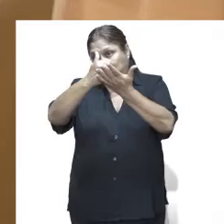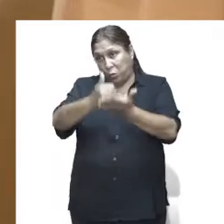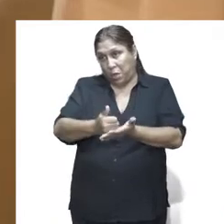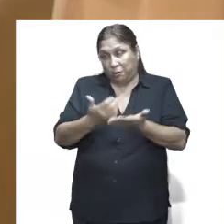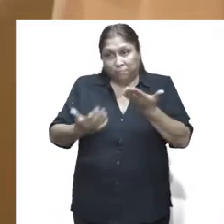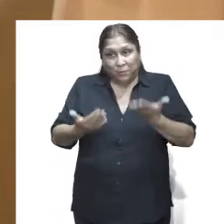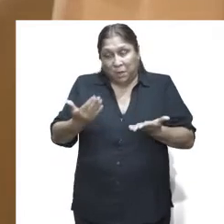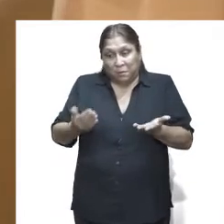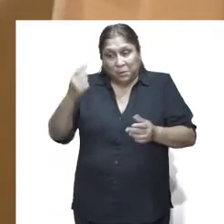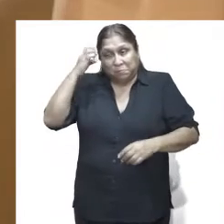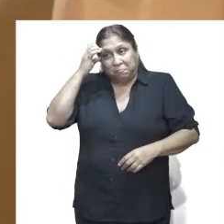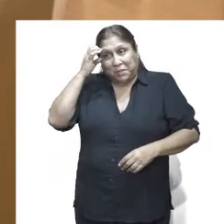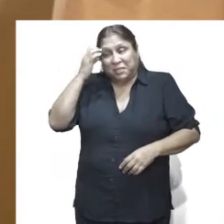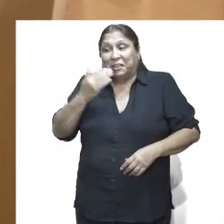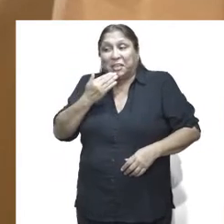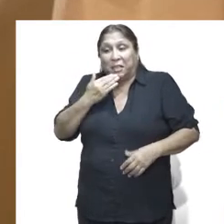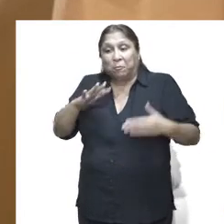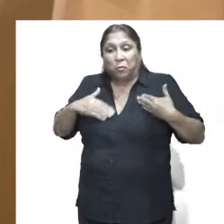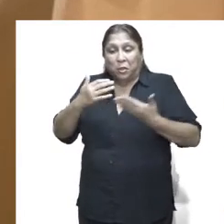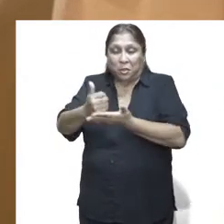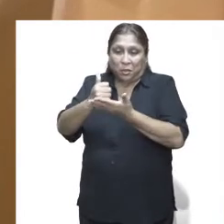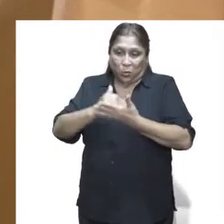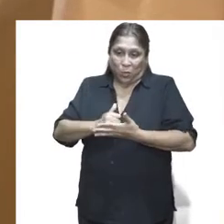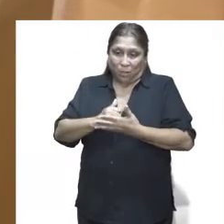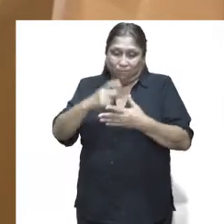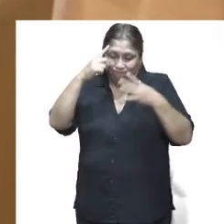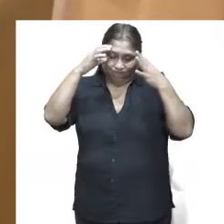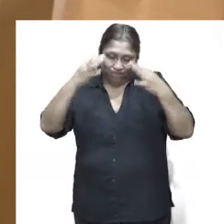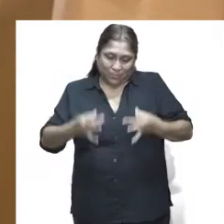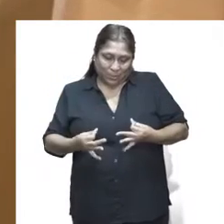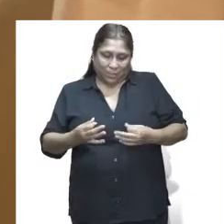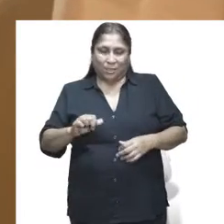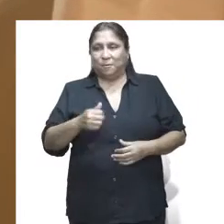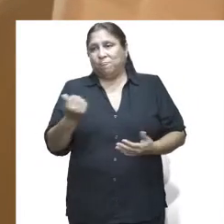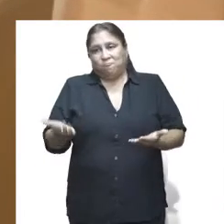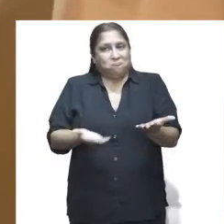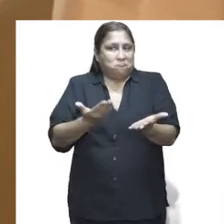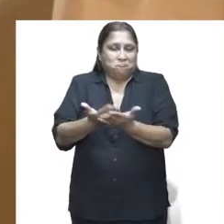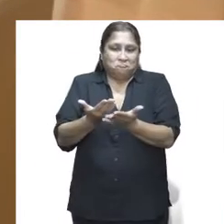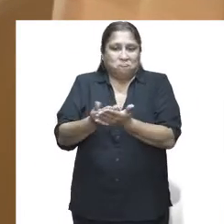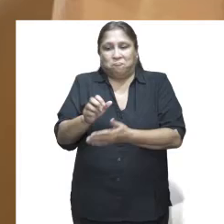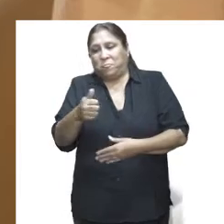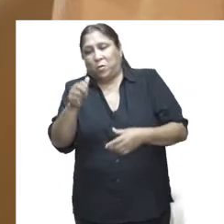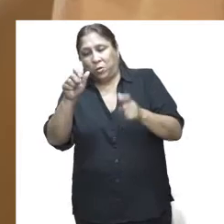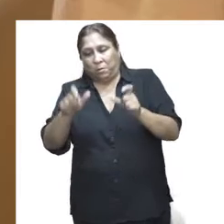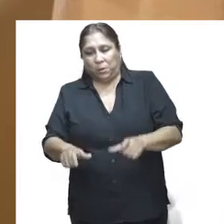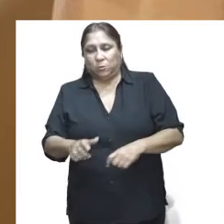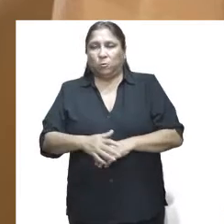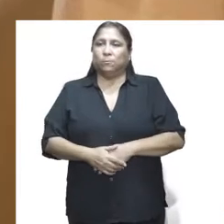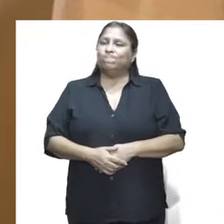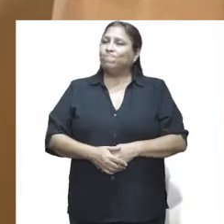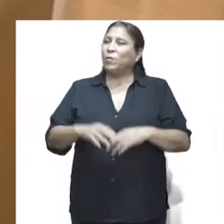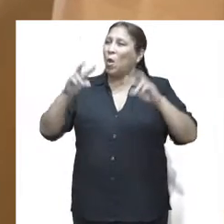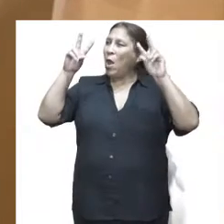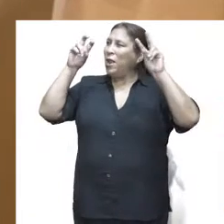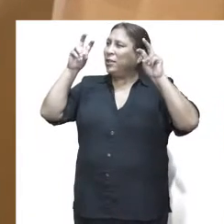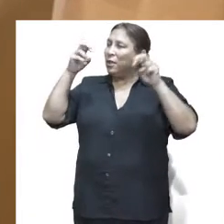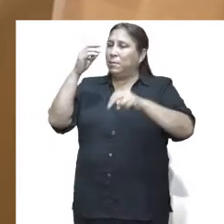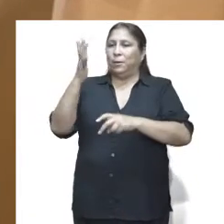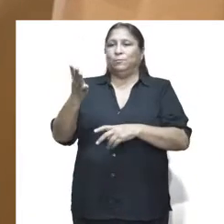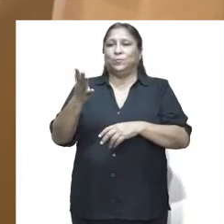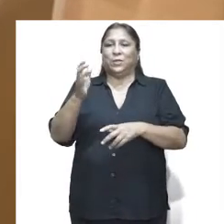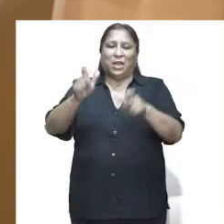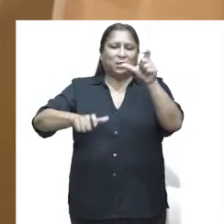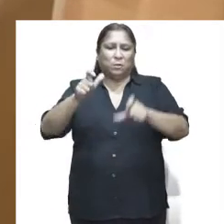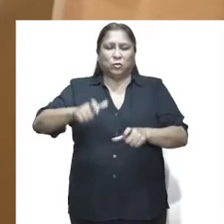repente reconsiderará y planteará otra propuesta de otra persona, ¿no? Con respecto a las personas con síndrome de